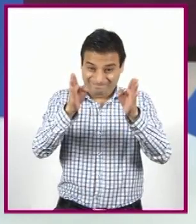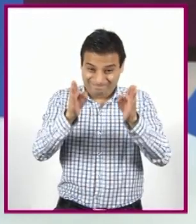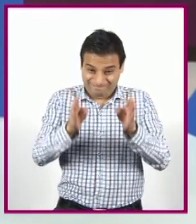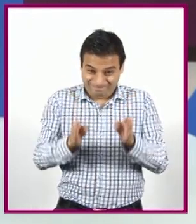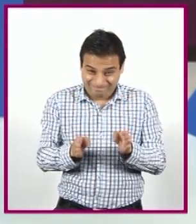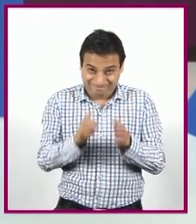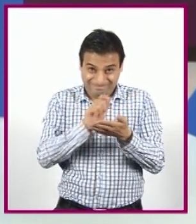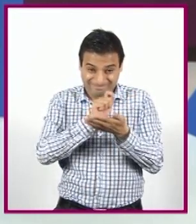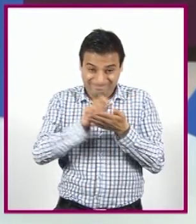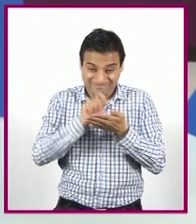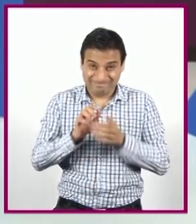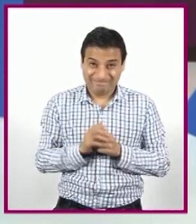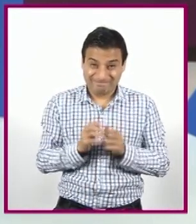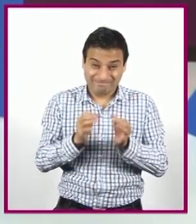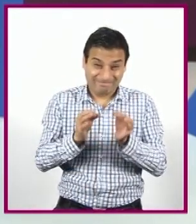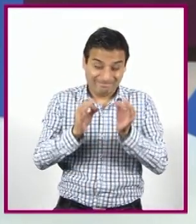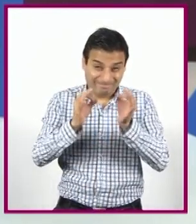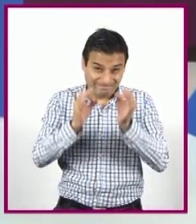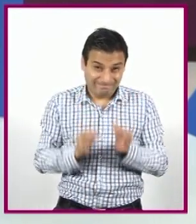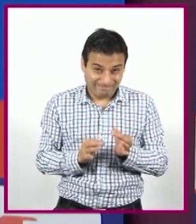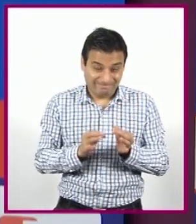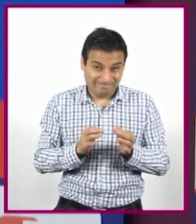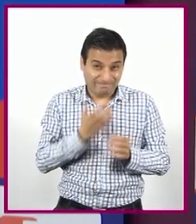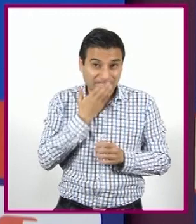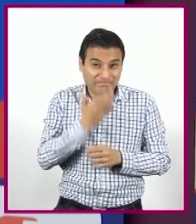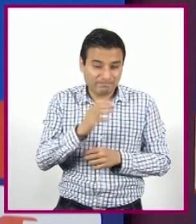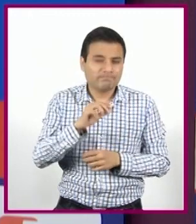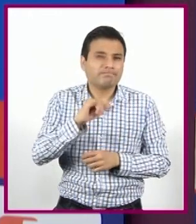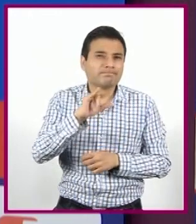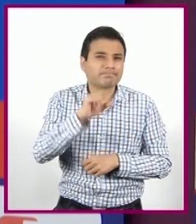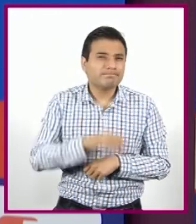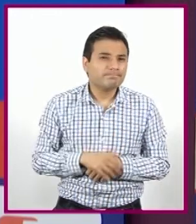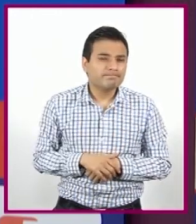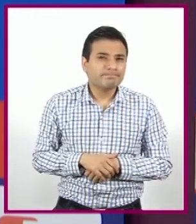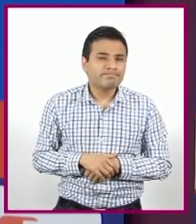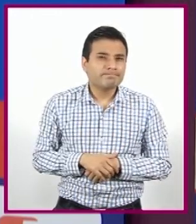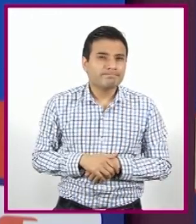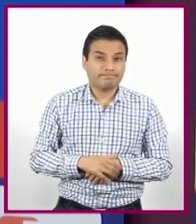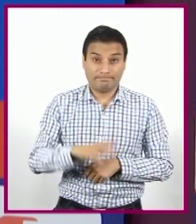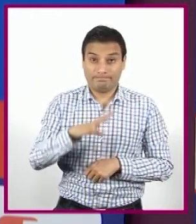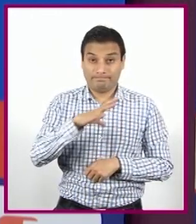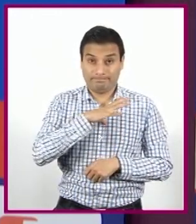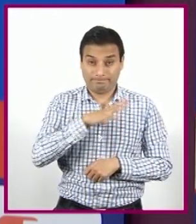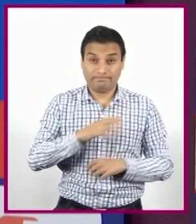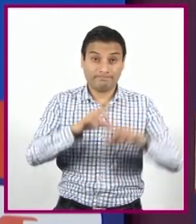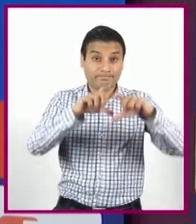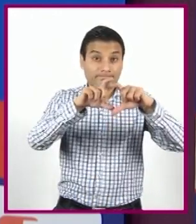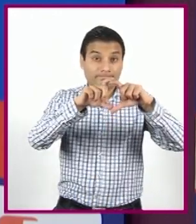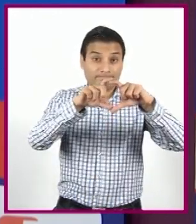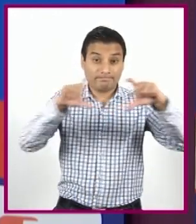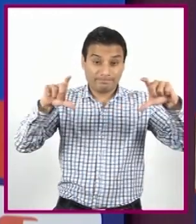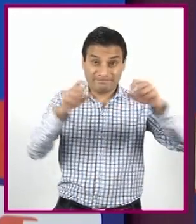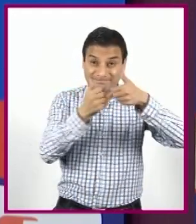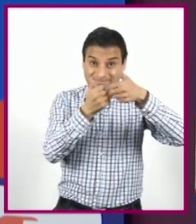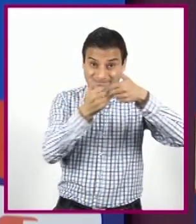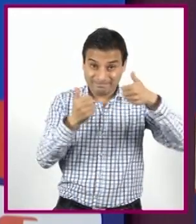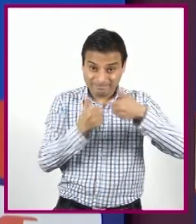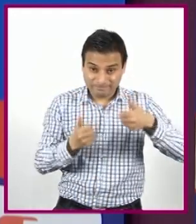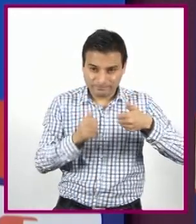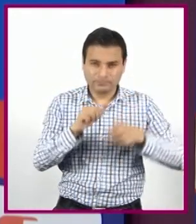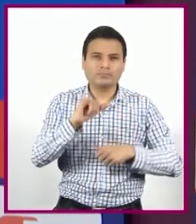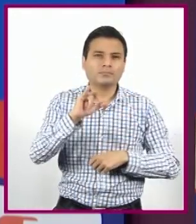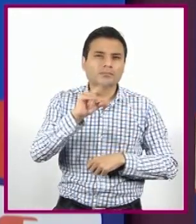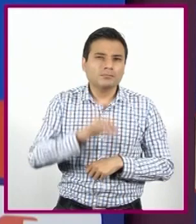el texto son acordes al escrito. Si existen espacios entre párrafo y otro. ¿Y qué tan amplios